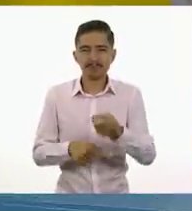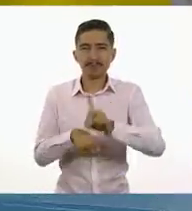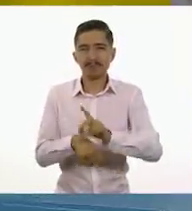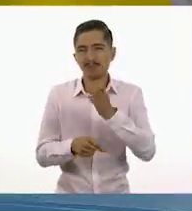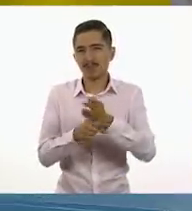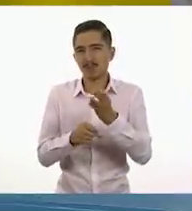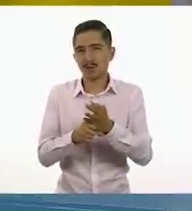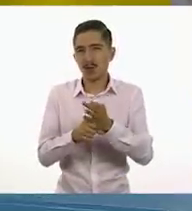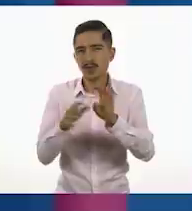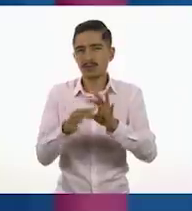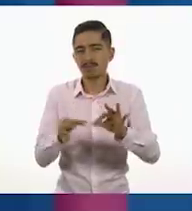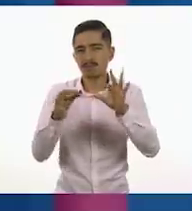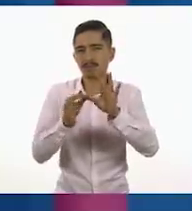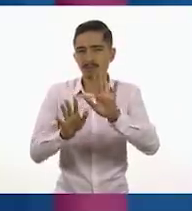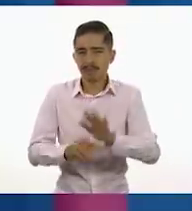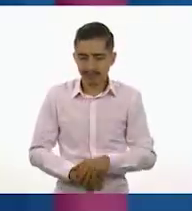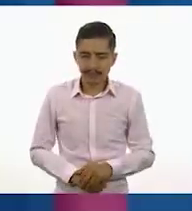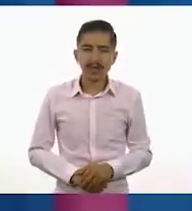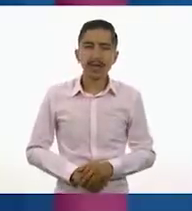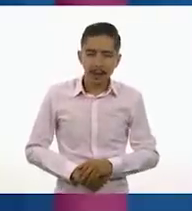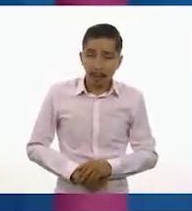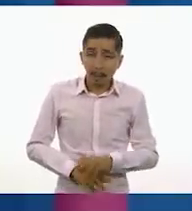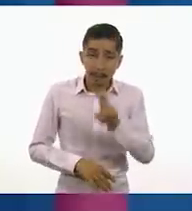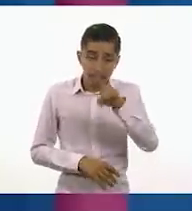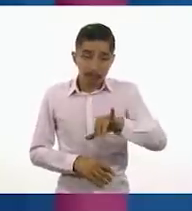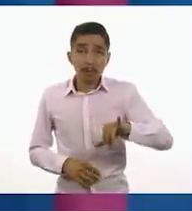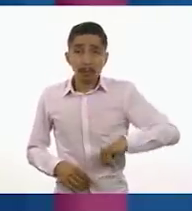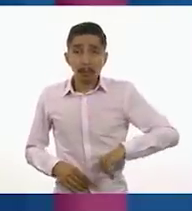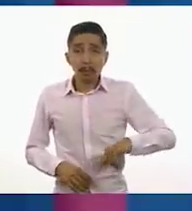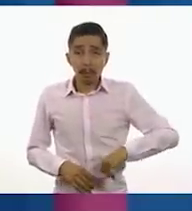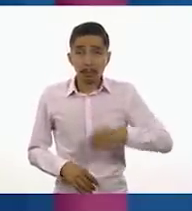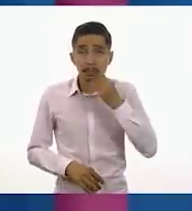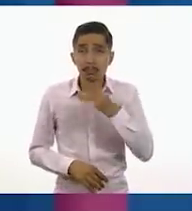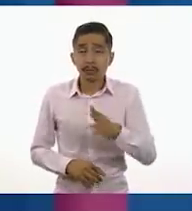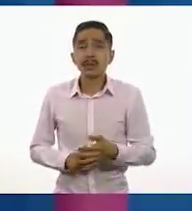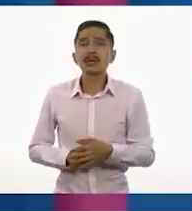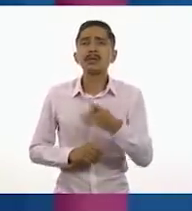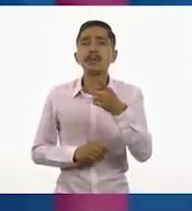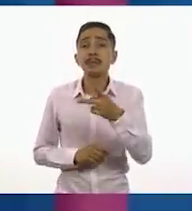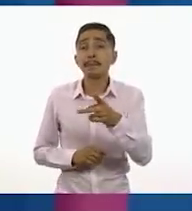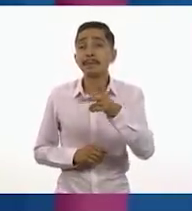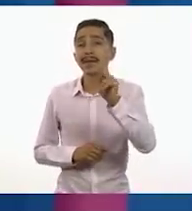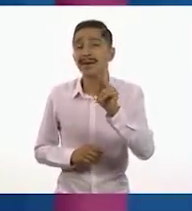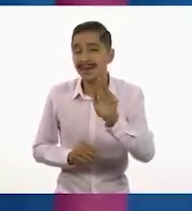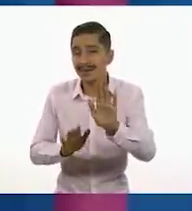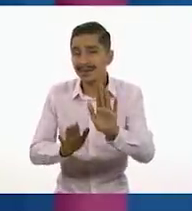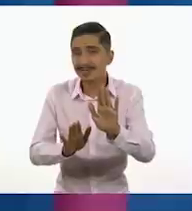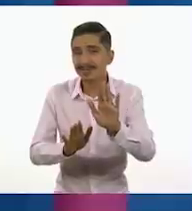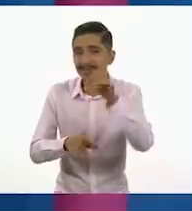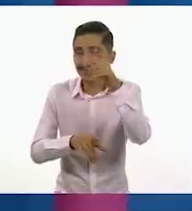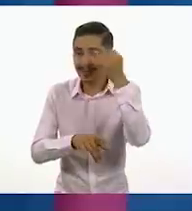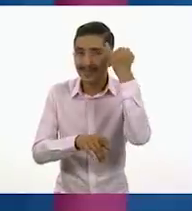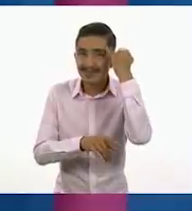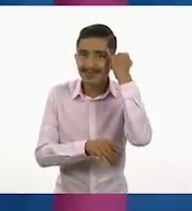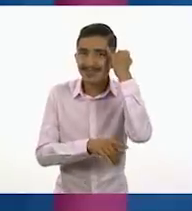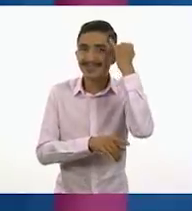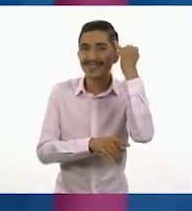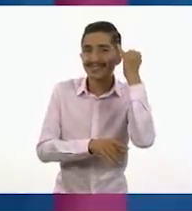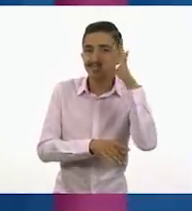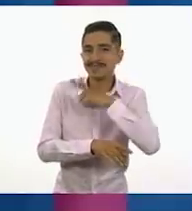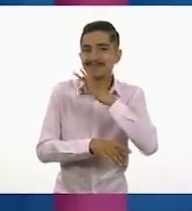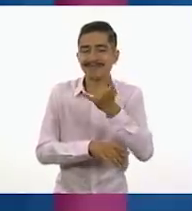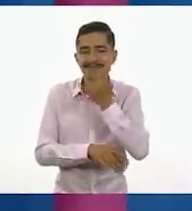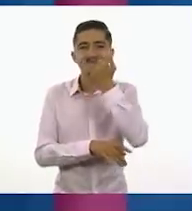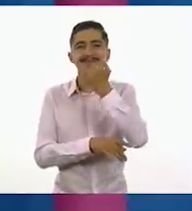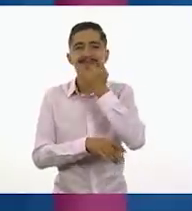de hoy. Me parece muy interesante, pero habría que tener ideas muy equivocadas para hacer